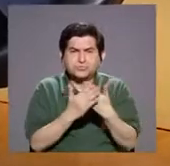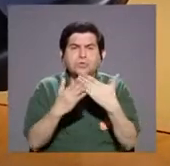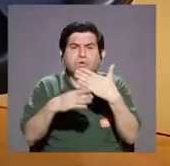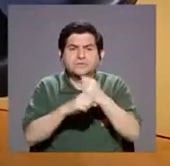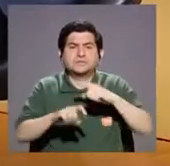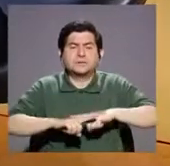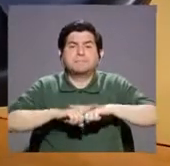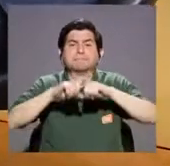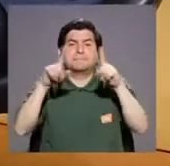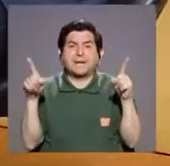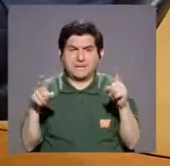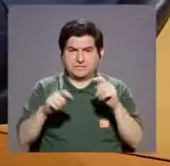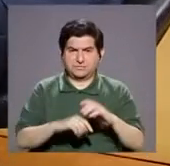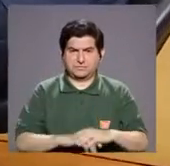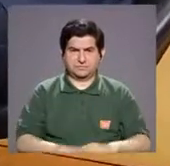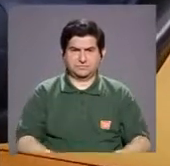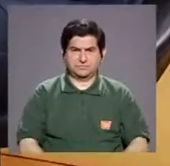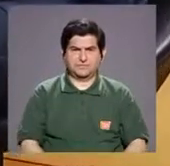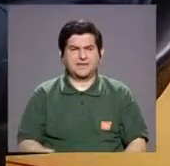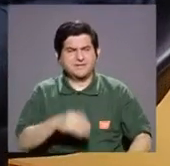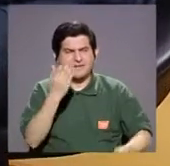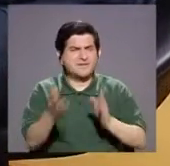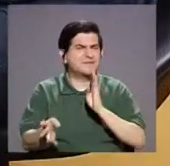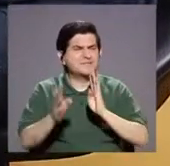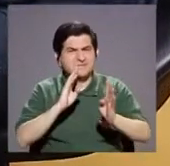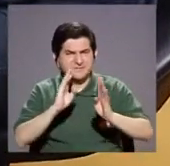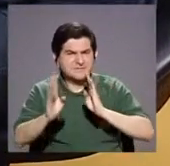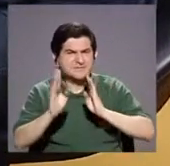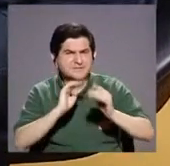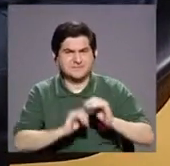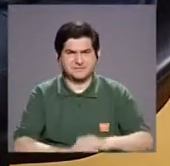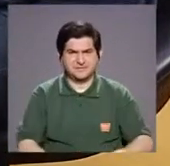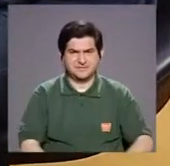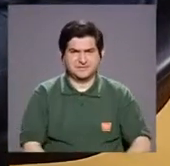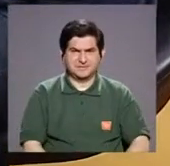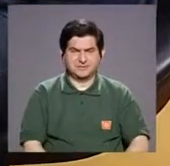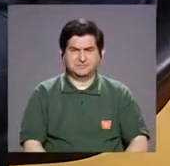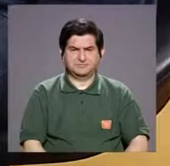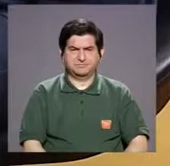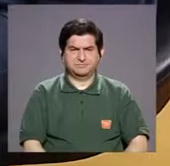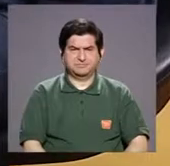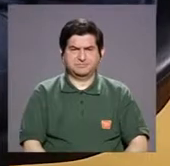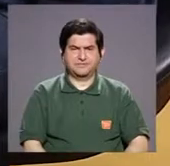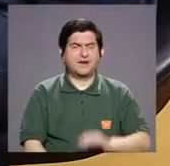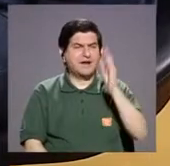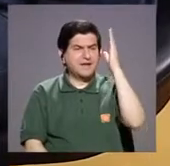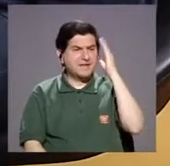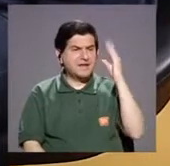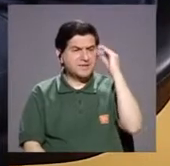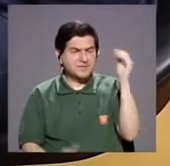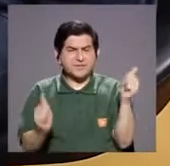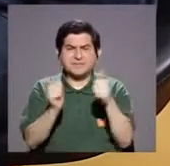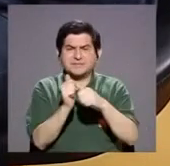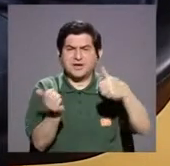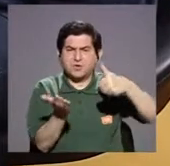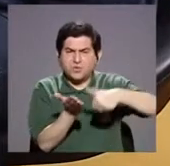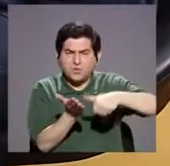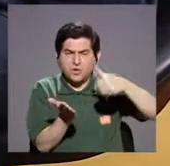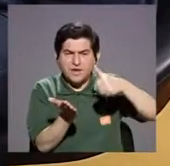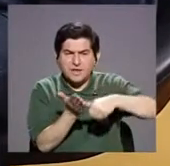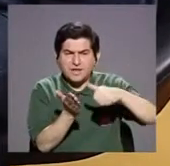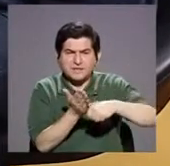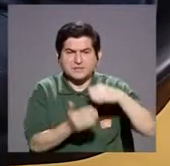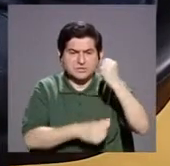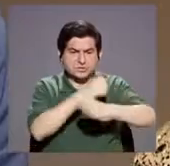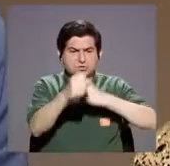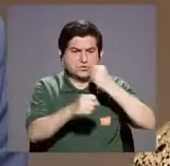pero tal vez hablemos un poquito de de la experiencia con la elección del